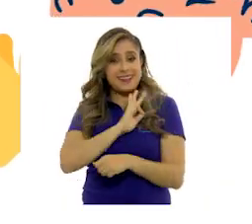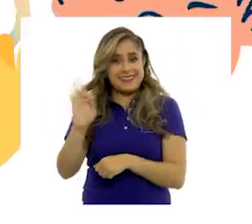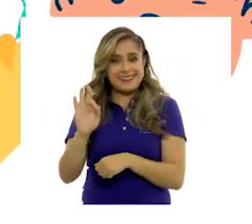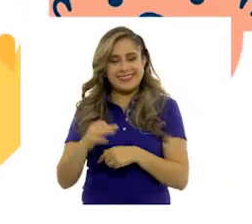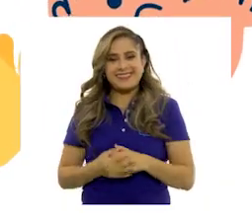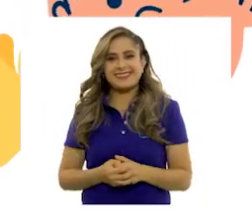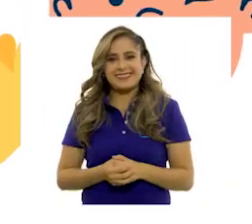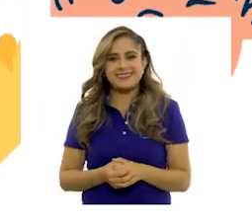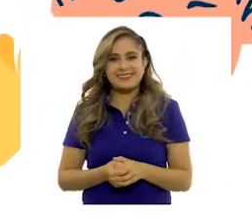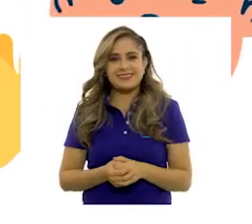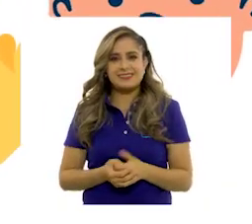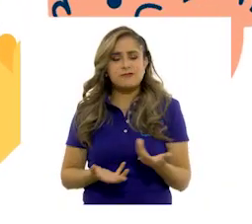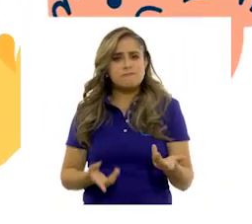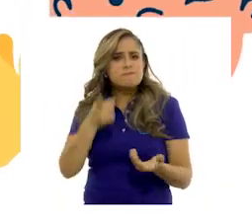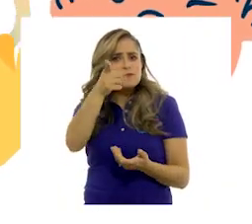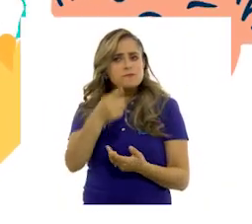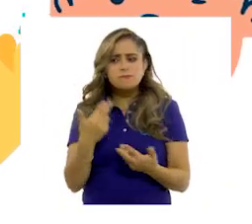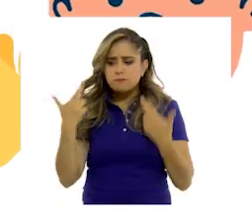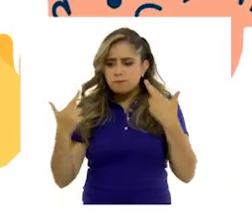¿Qué sonidos haces tú?